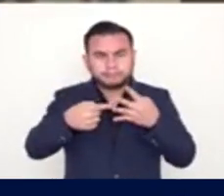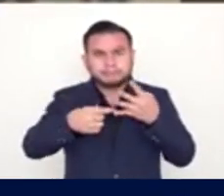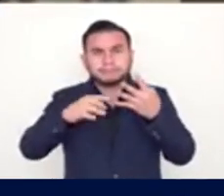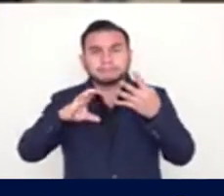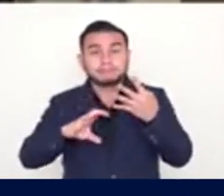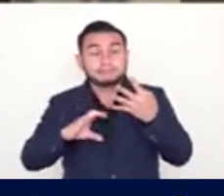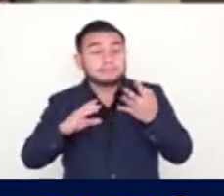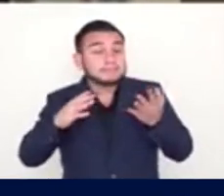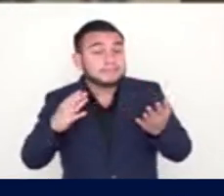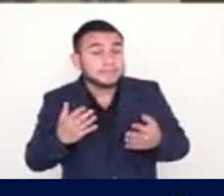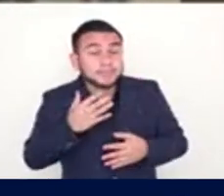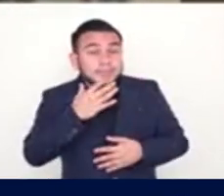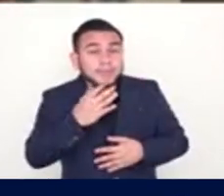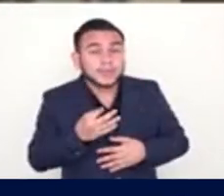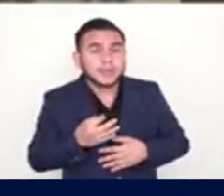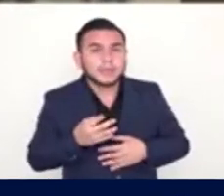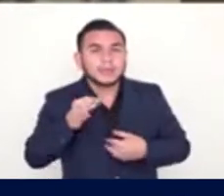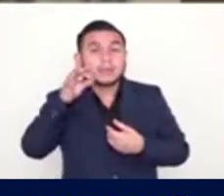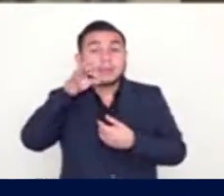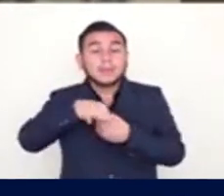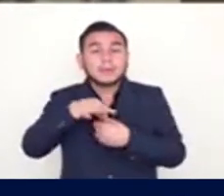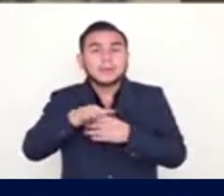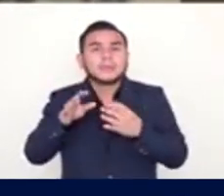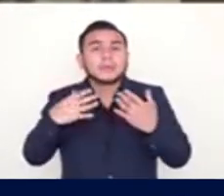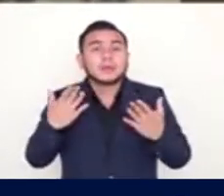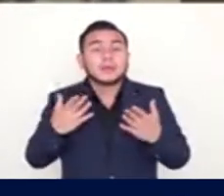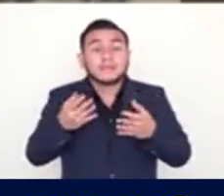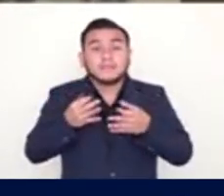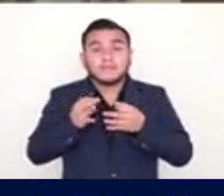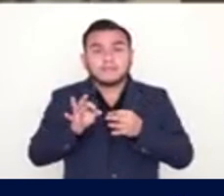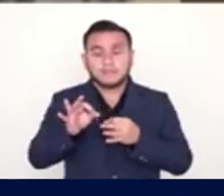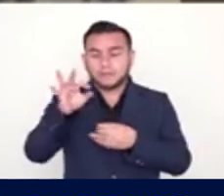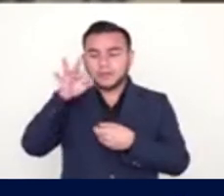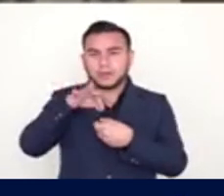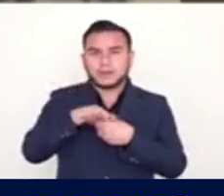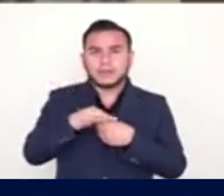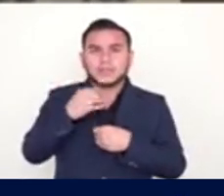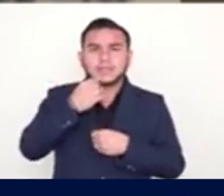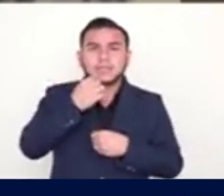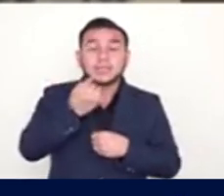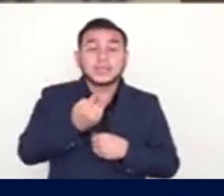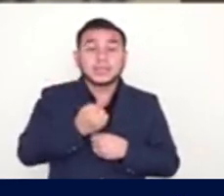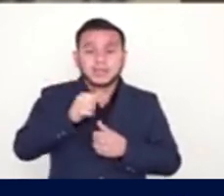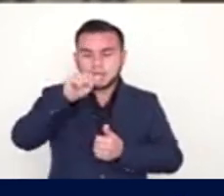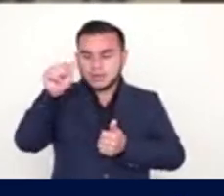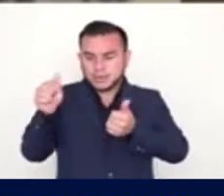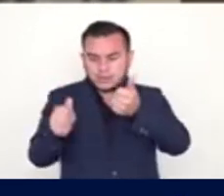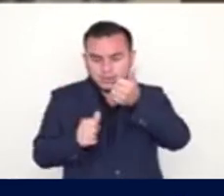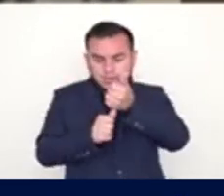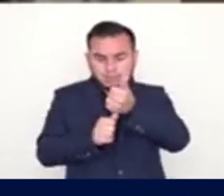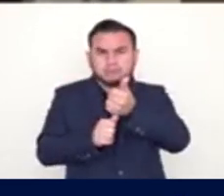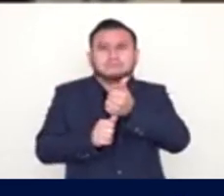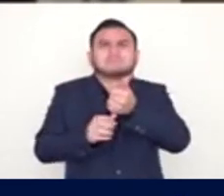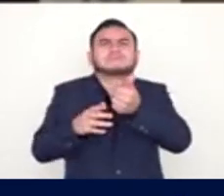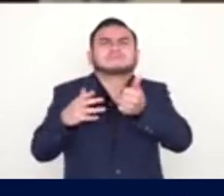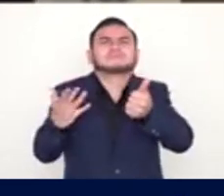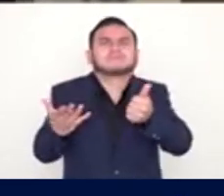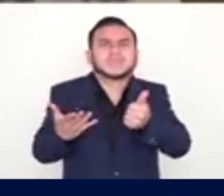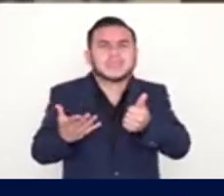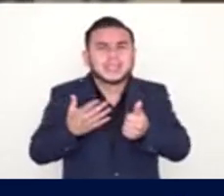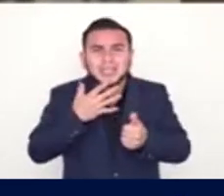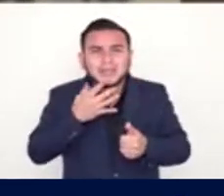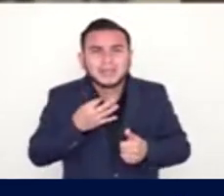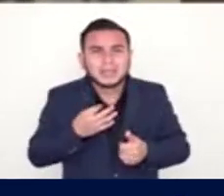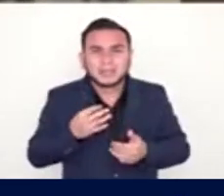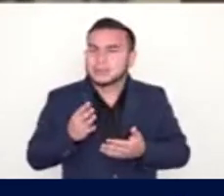de un partido político y se eligió inconstitucionalmente por el método de elección, donde el suplente de Milena Mayorga estaba votando cuando